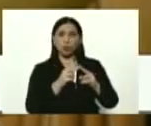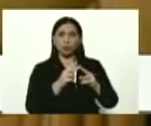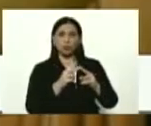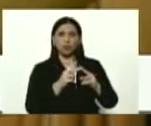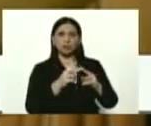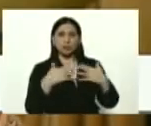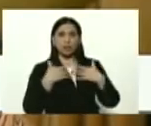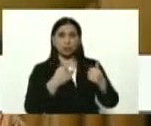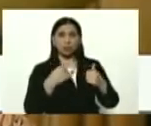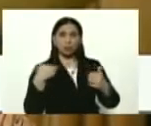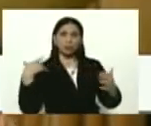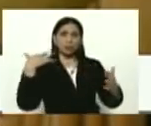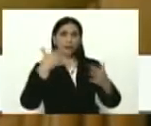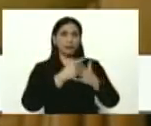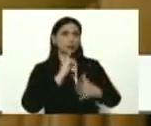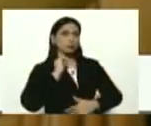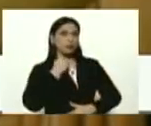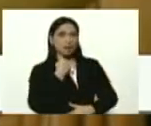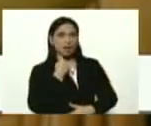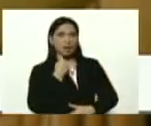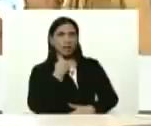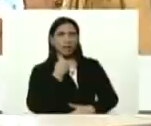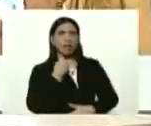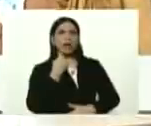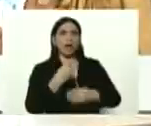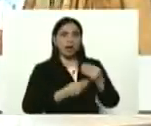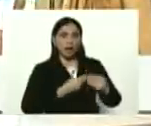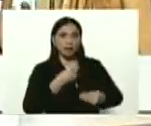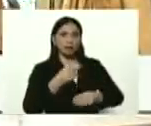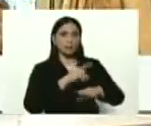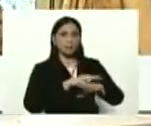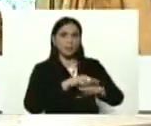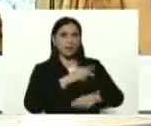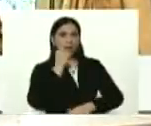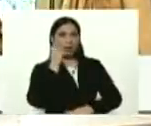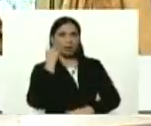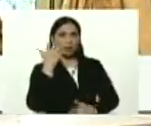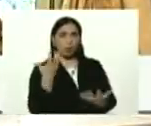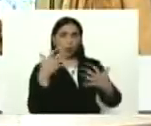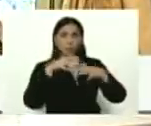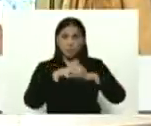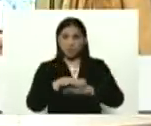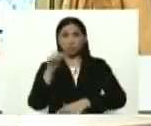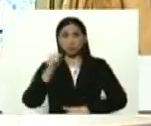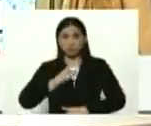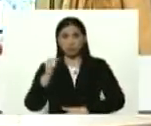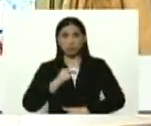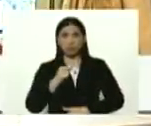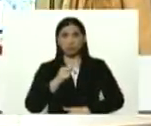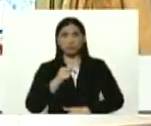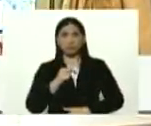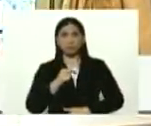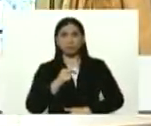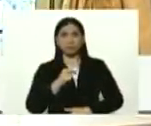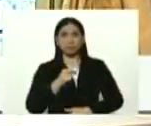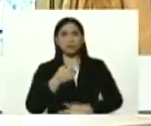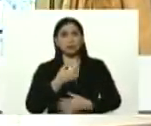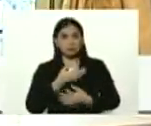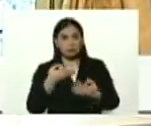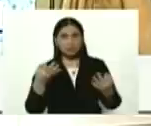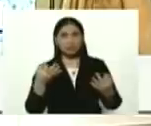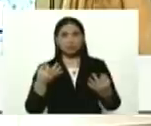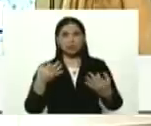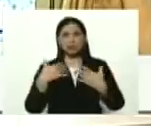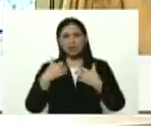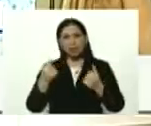tradicional que, bueno, que hacen los médicos. Es la combinación. es un complemento. Exactamente,